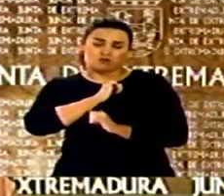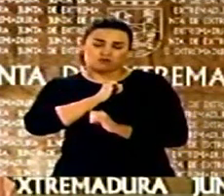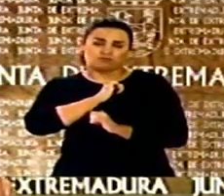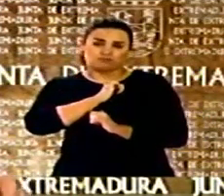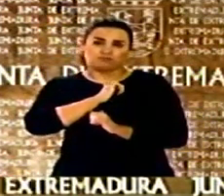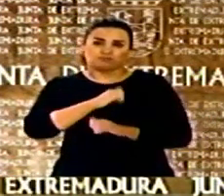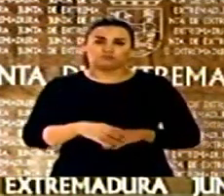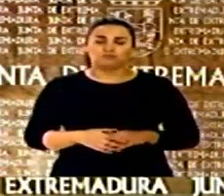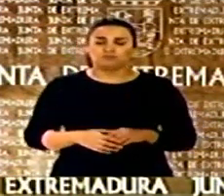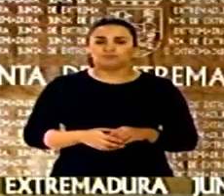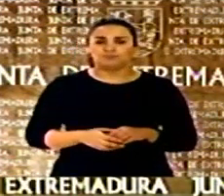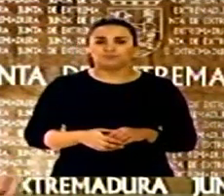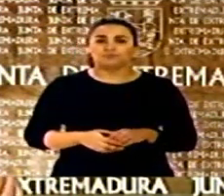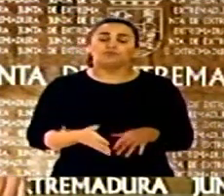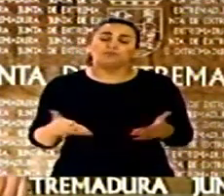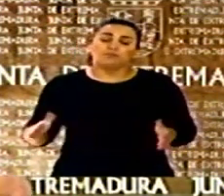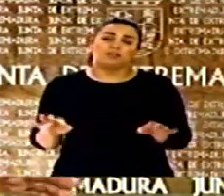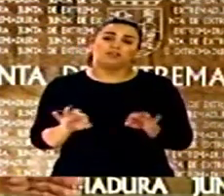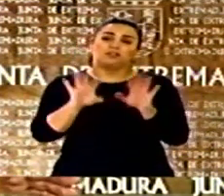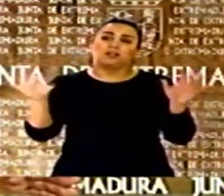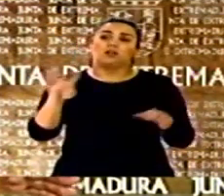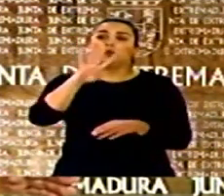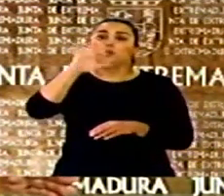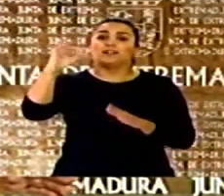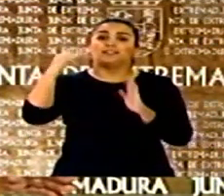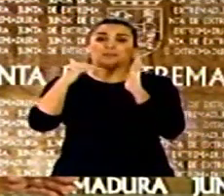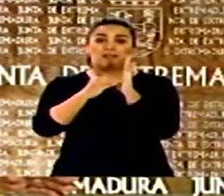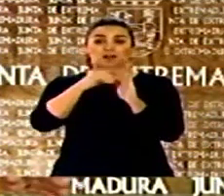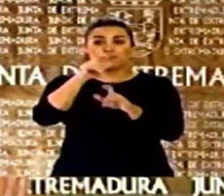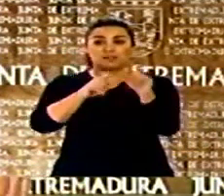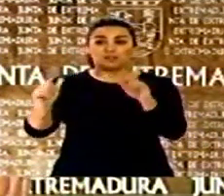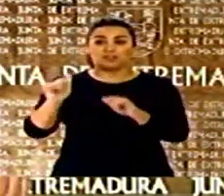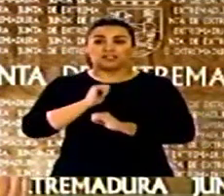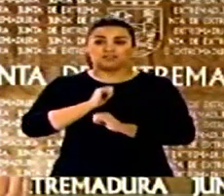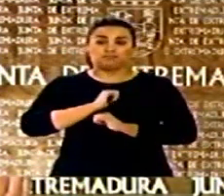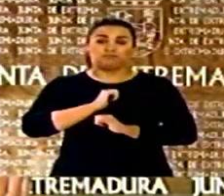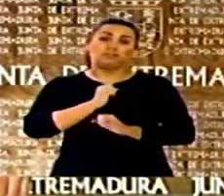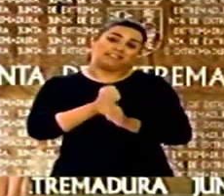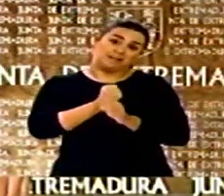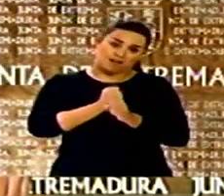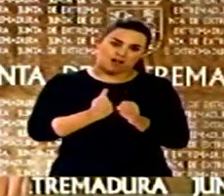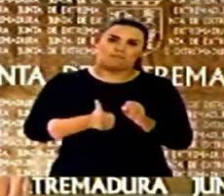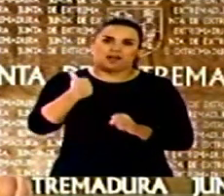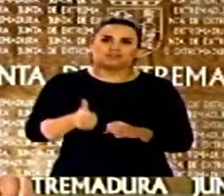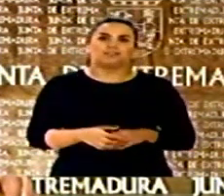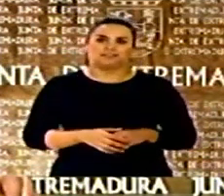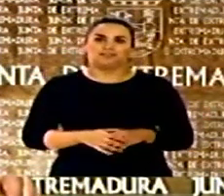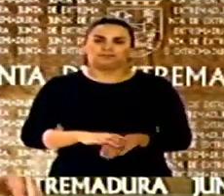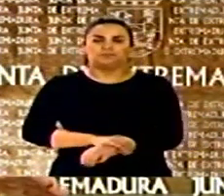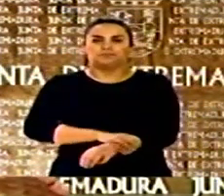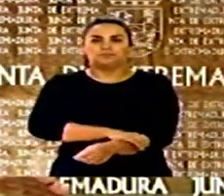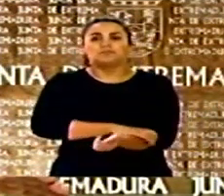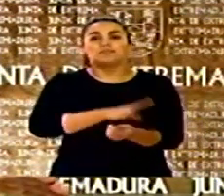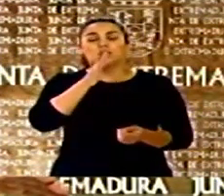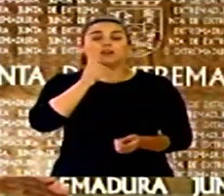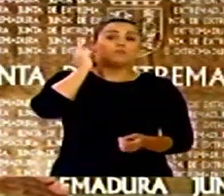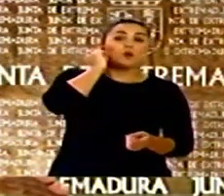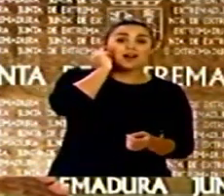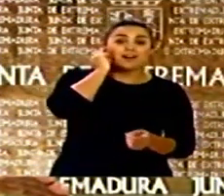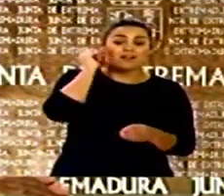seguir insistiendo, ¿no? Sobre todo cuando los resultados que se van obteniendo son buenos resultados, el camino es el adecuado, porque tenemos que seguir